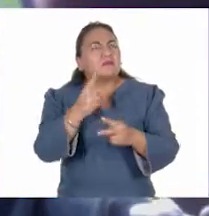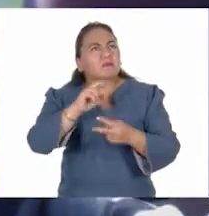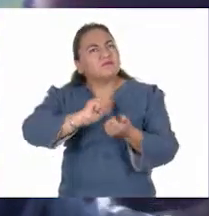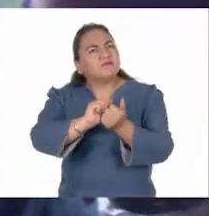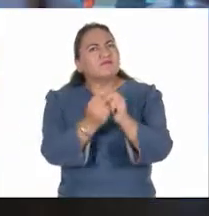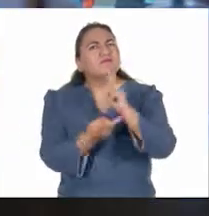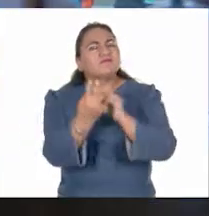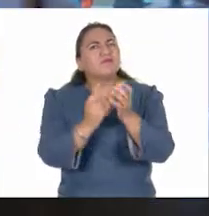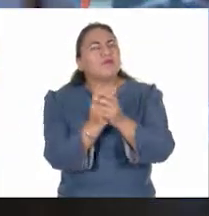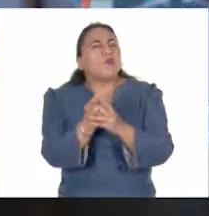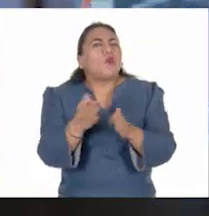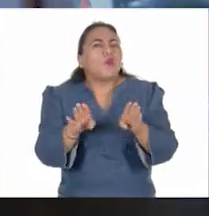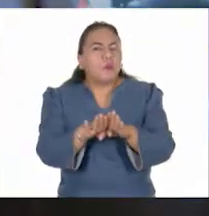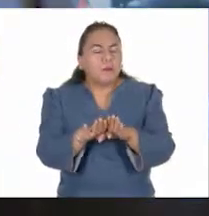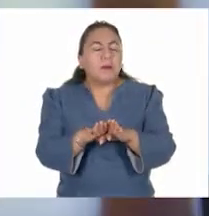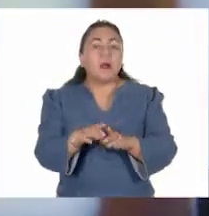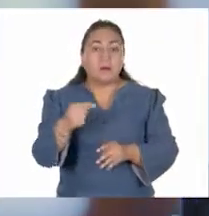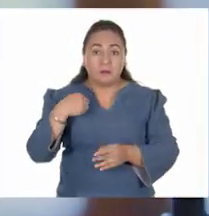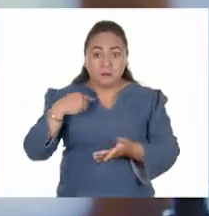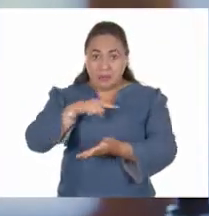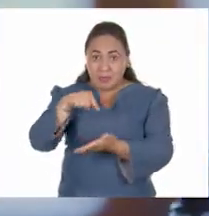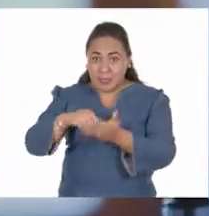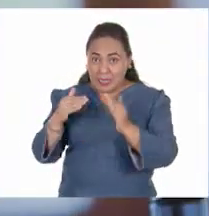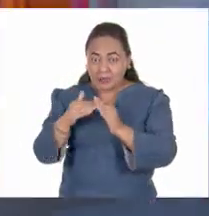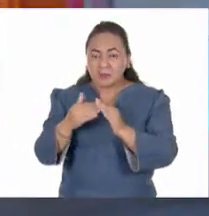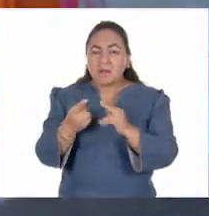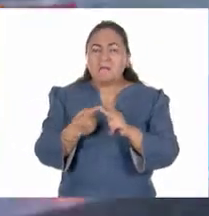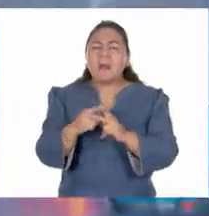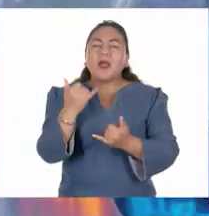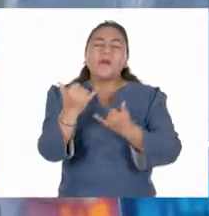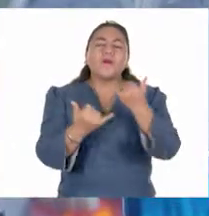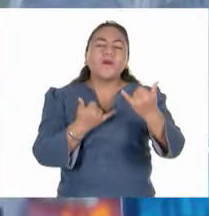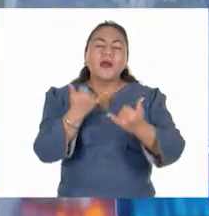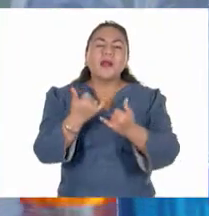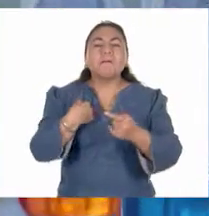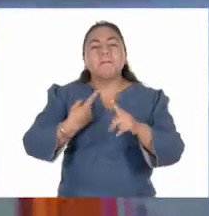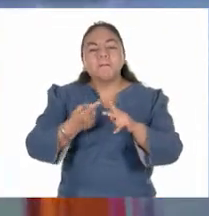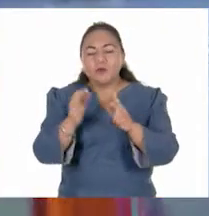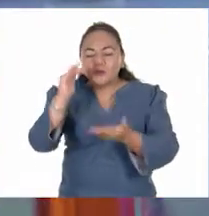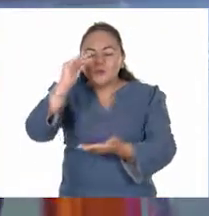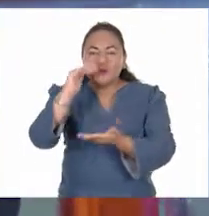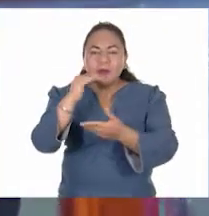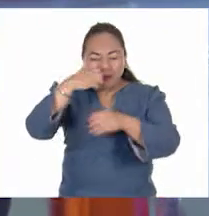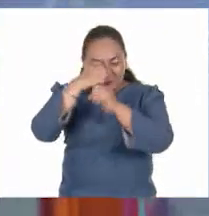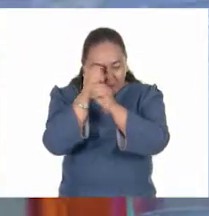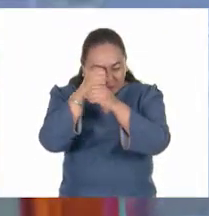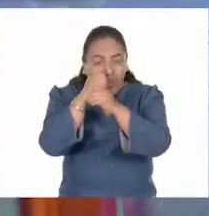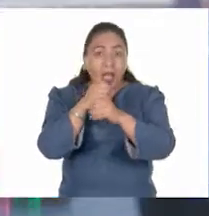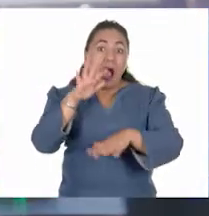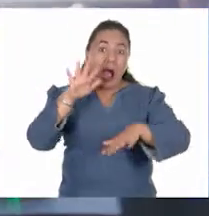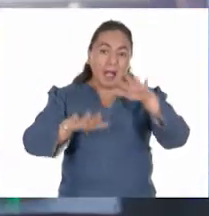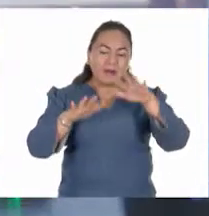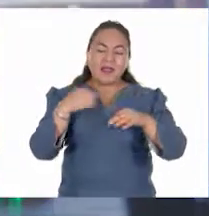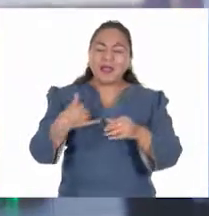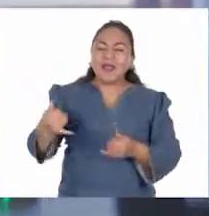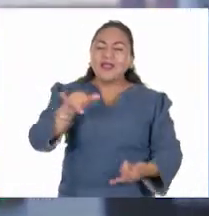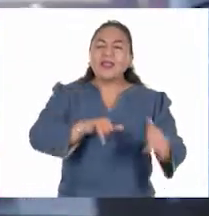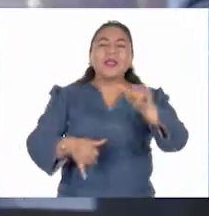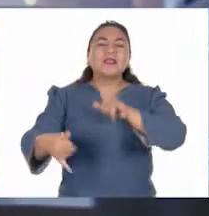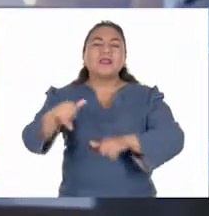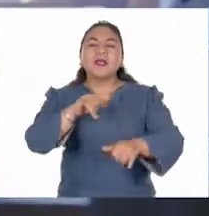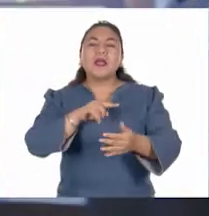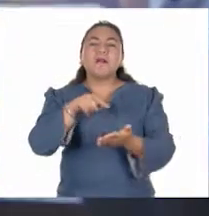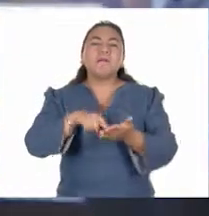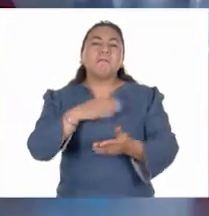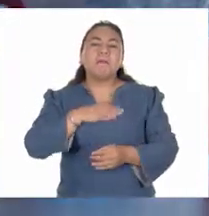pudiera crecer. En mi casa todo empezó con un juego, con mi pequeño microscopio. A veces mezclando cosas en el baño